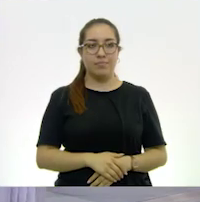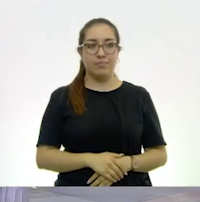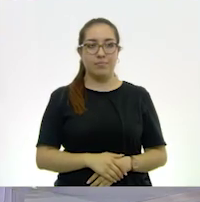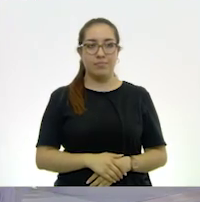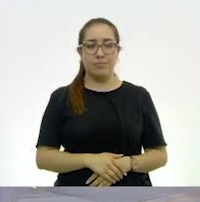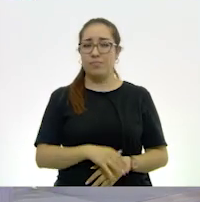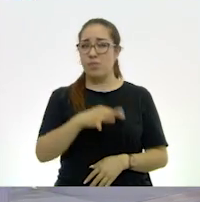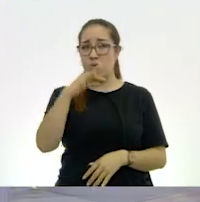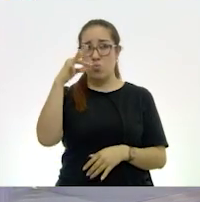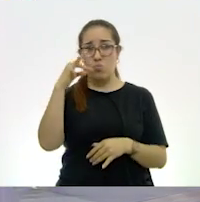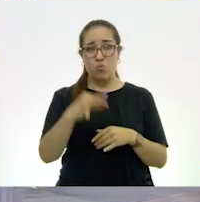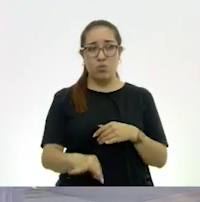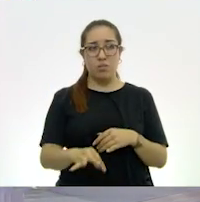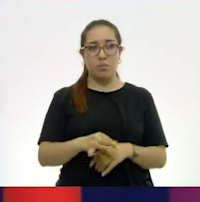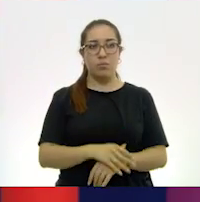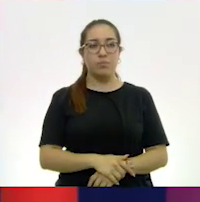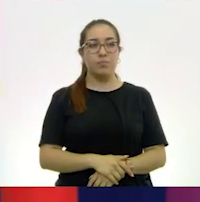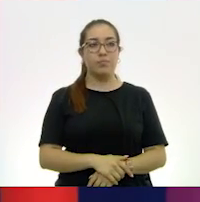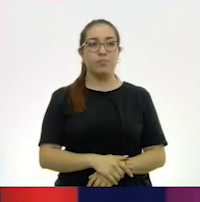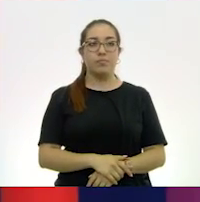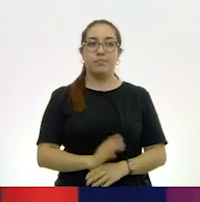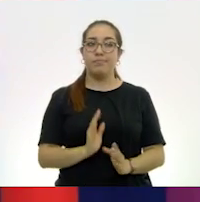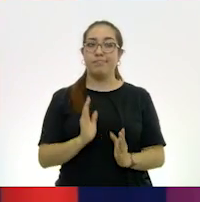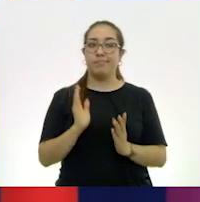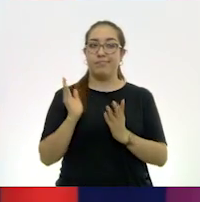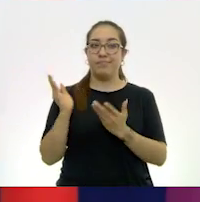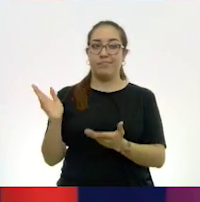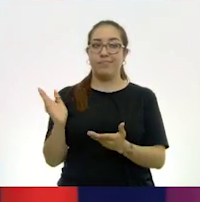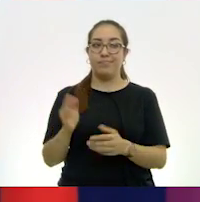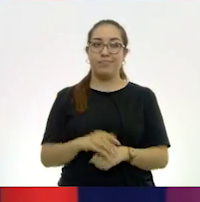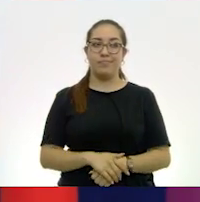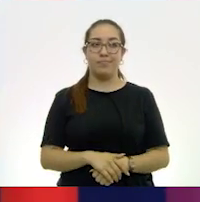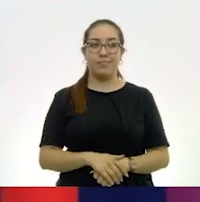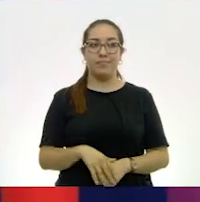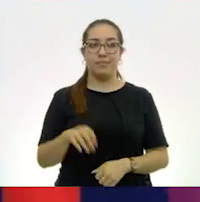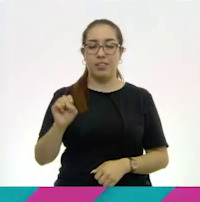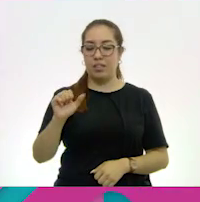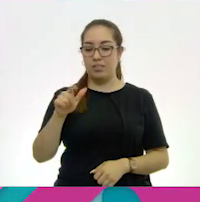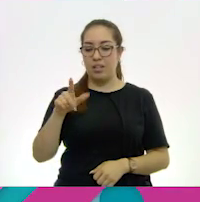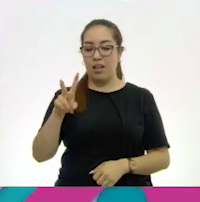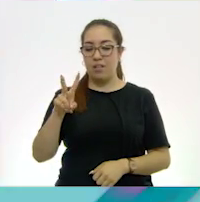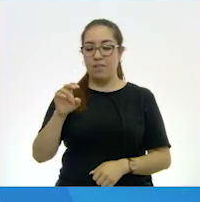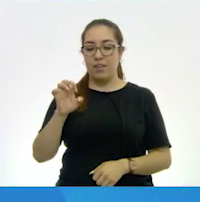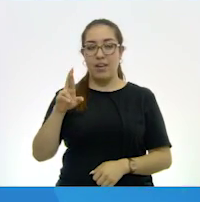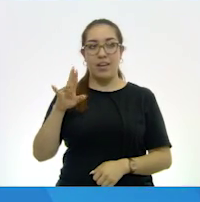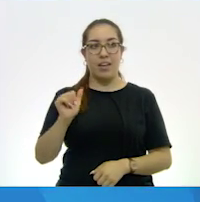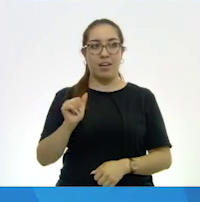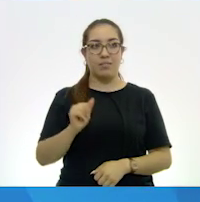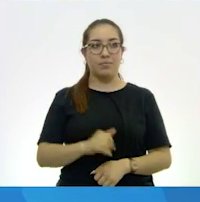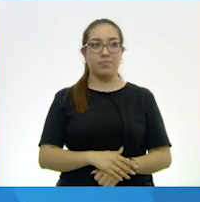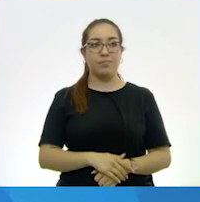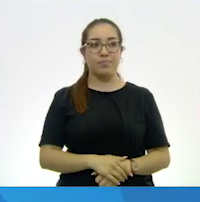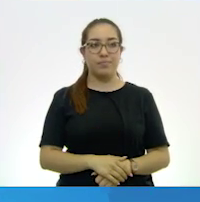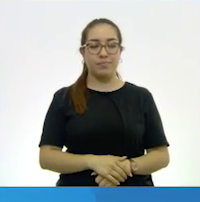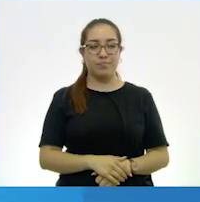Y por último, tenemos a salvería. Salvería.